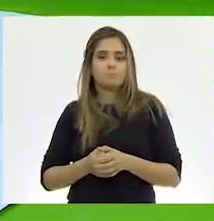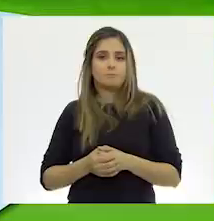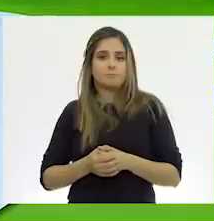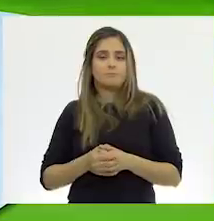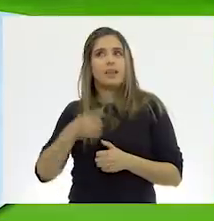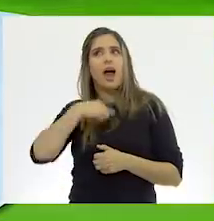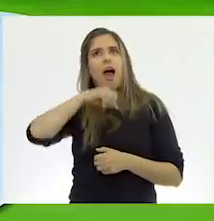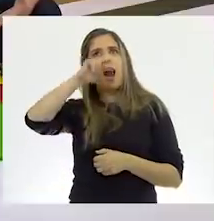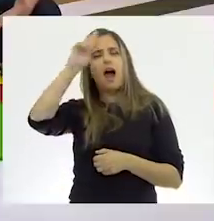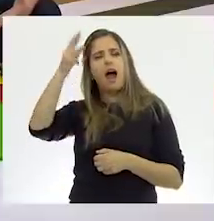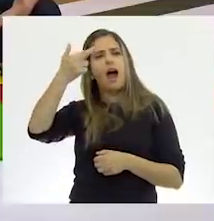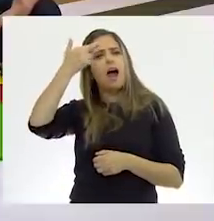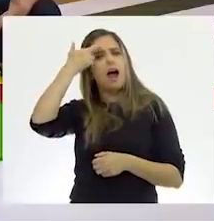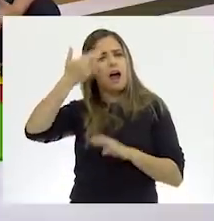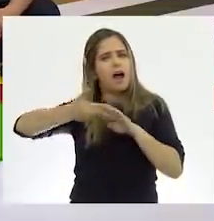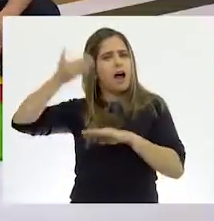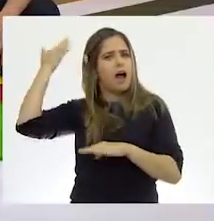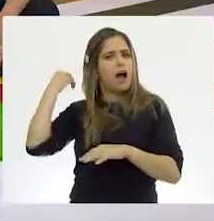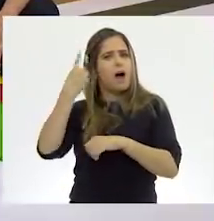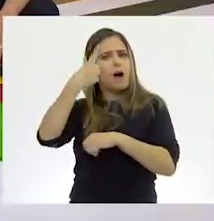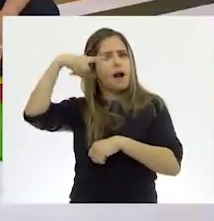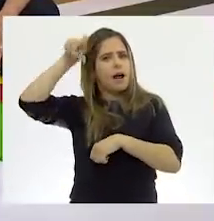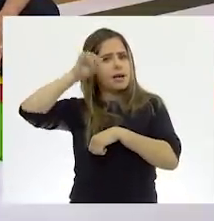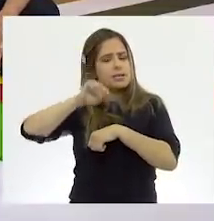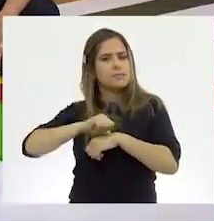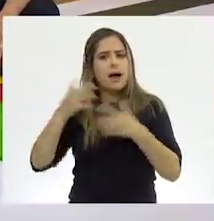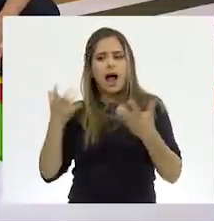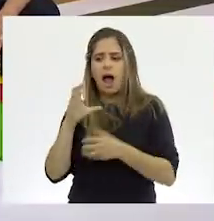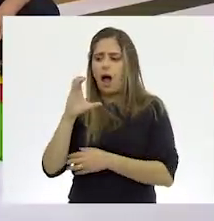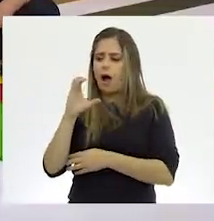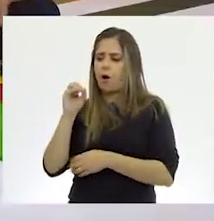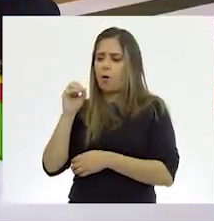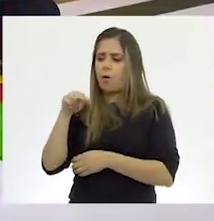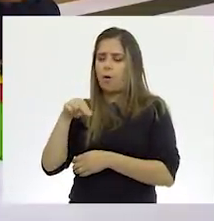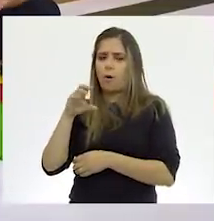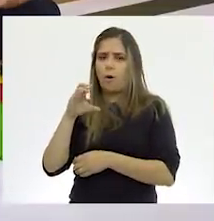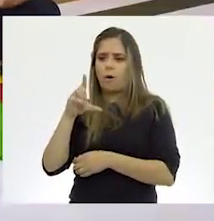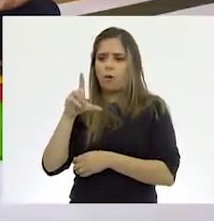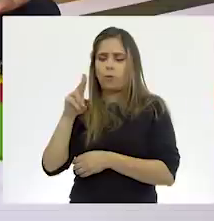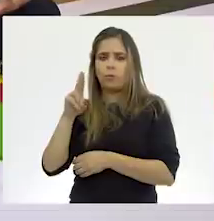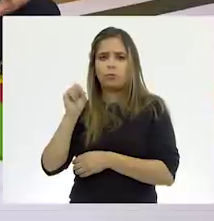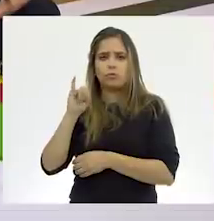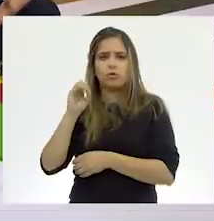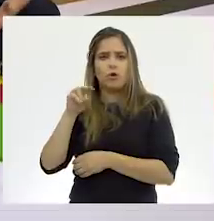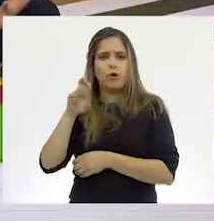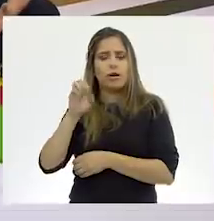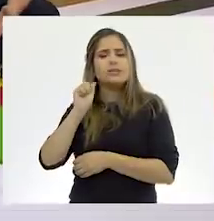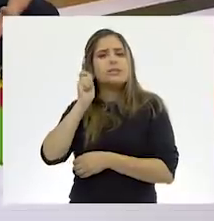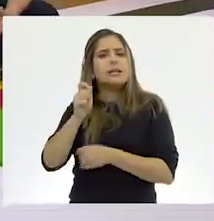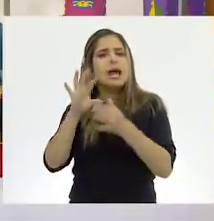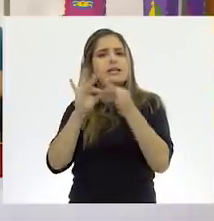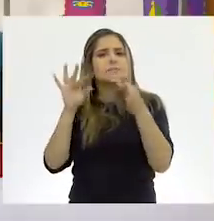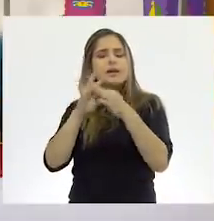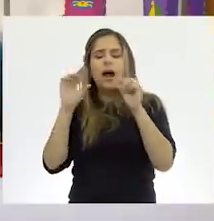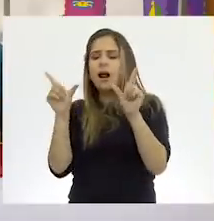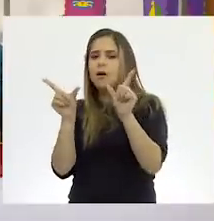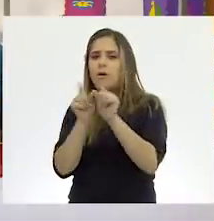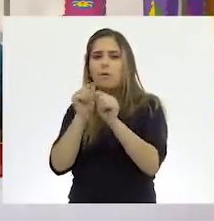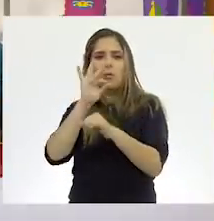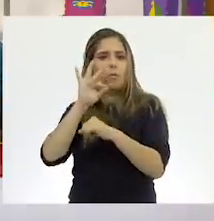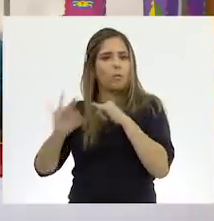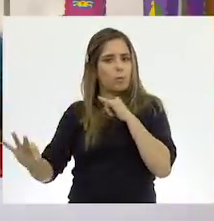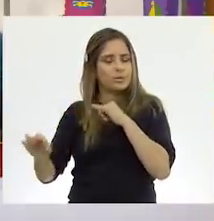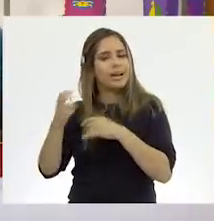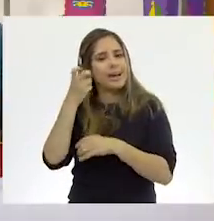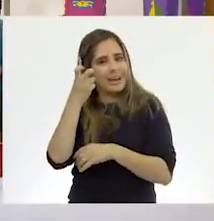me acuerdo que la semana pasada se hicieron conclusiones. Ah, pues entonces, sí, también es importante atrás, ponerle las conclusiones. Coloca las conclusiones y